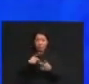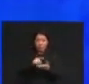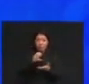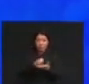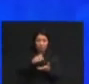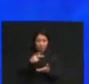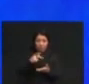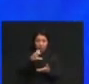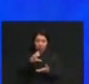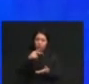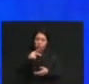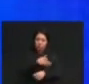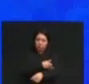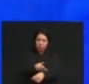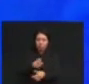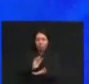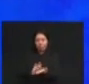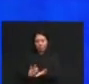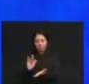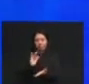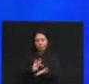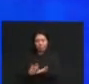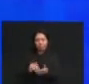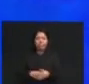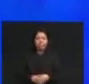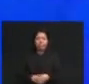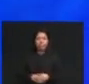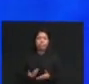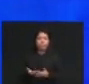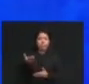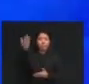sus familias. Desde nuestro origen,